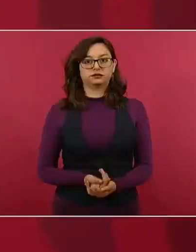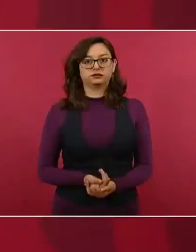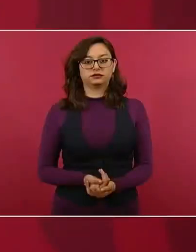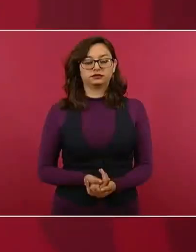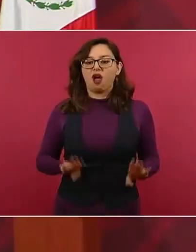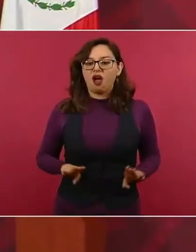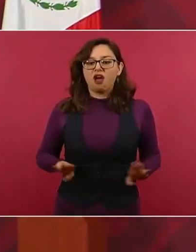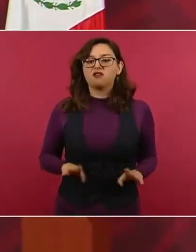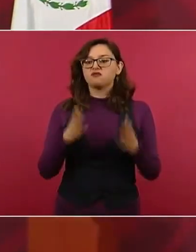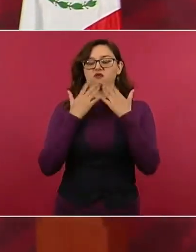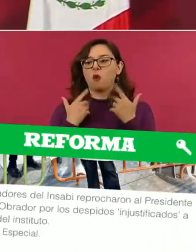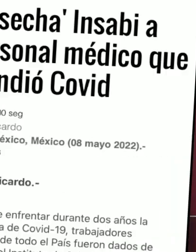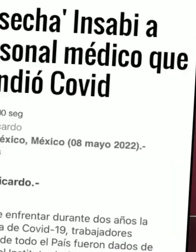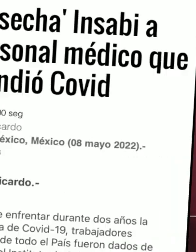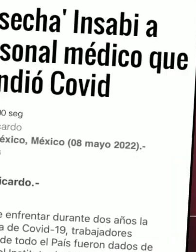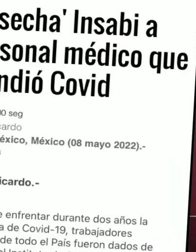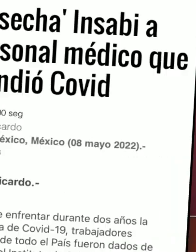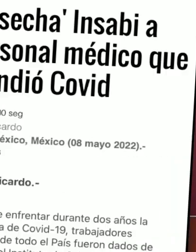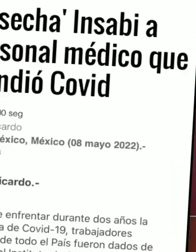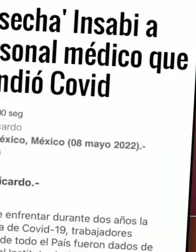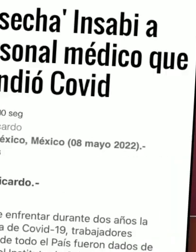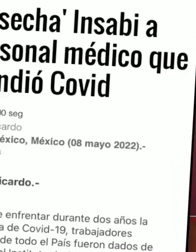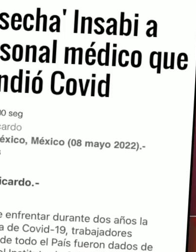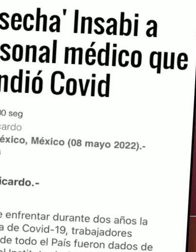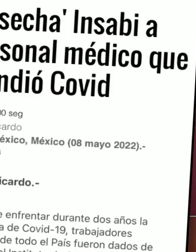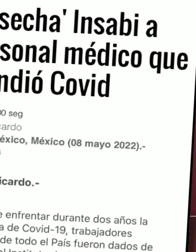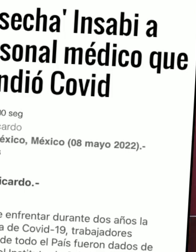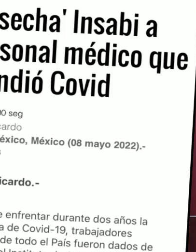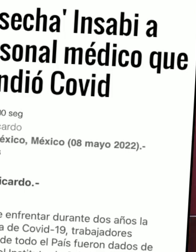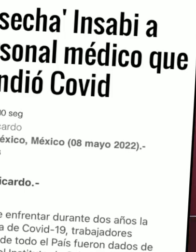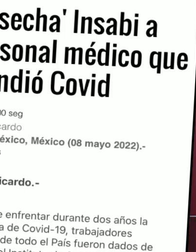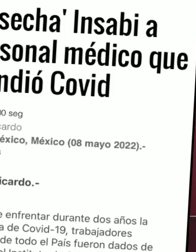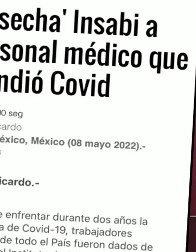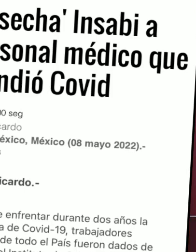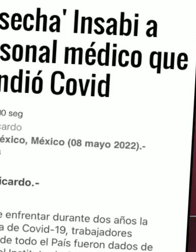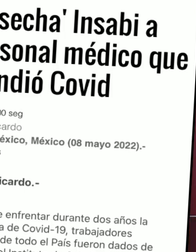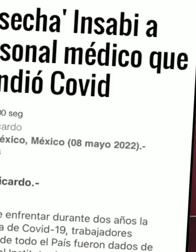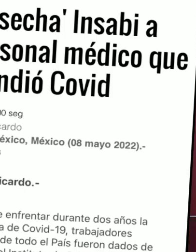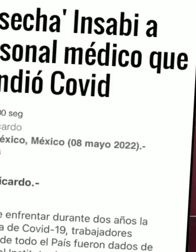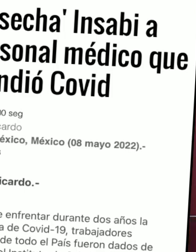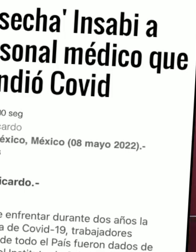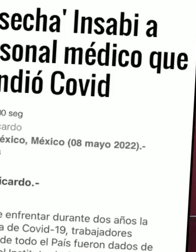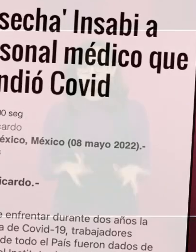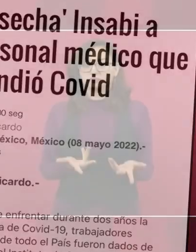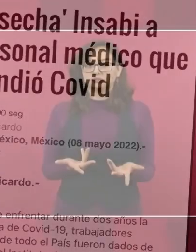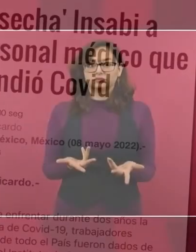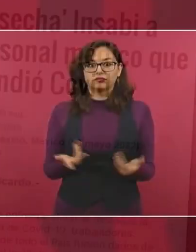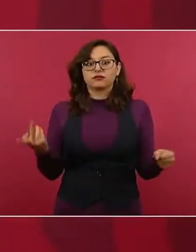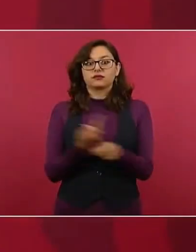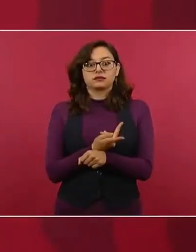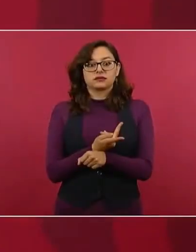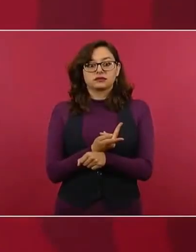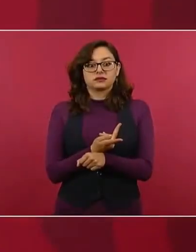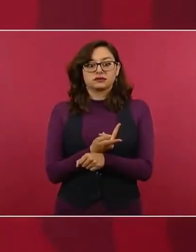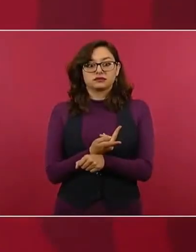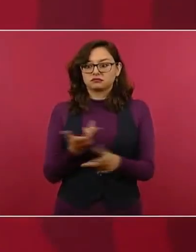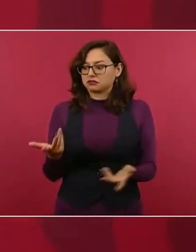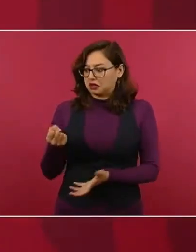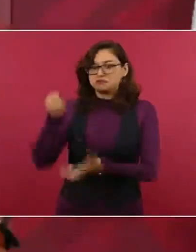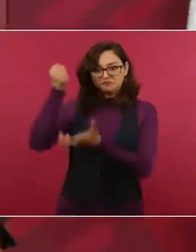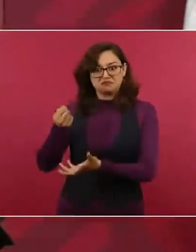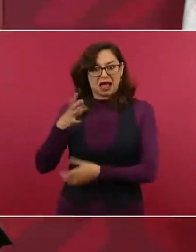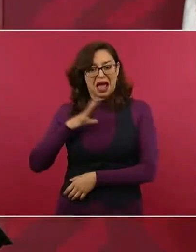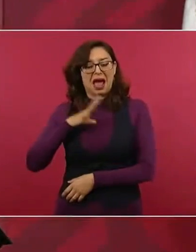el individualismo. Claro que hay para contratarlos a todos. Y no tenemos problemas de